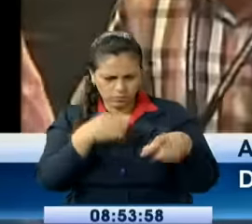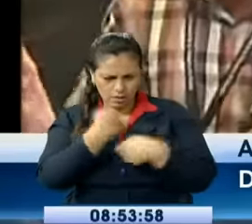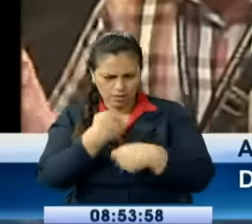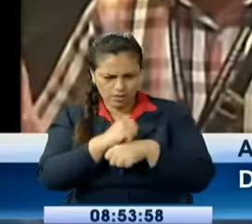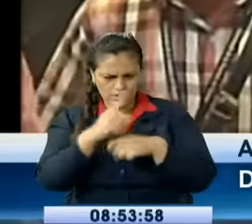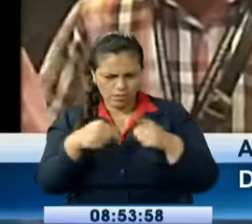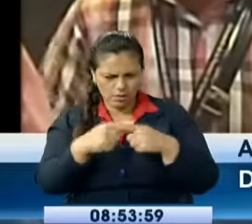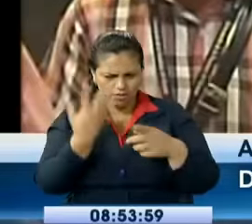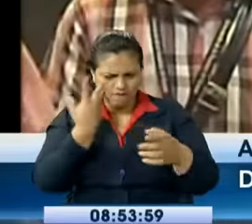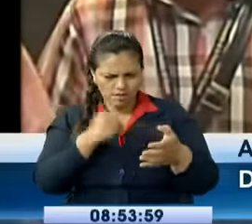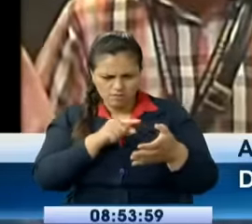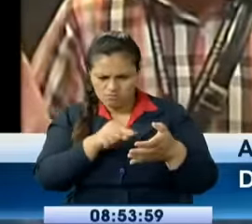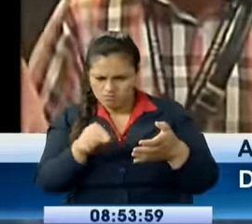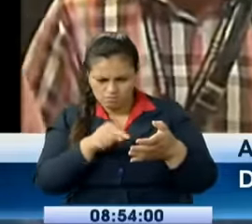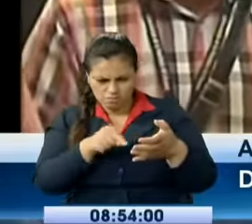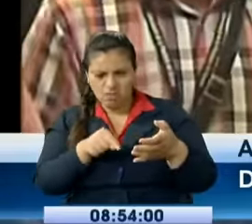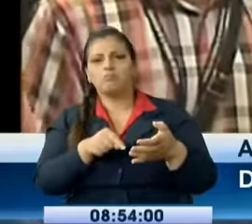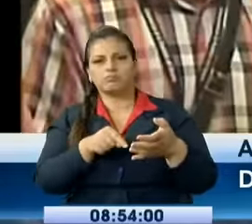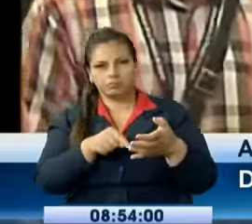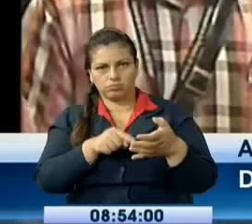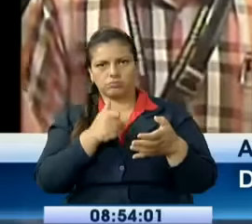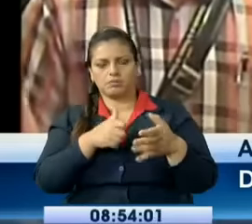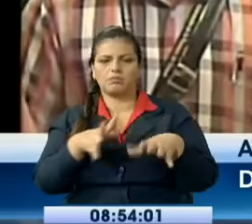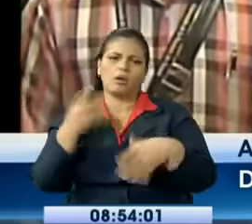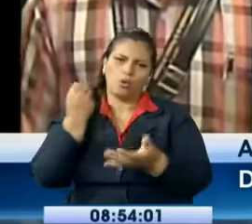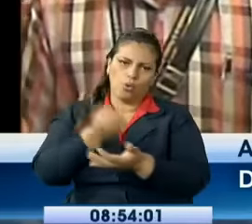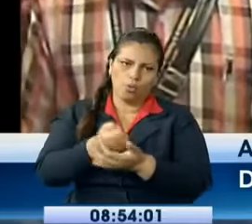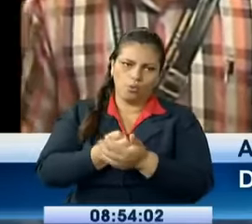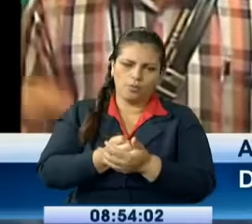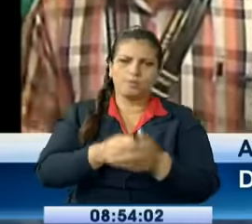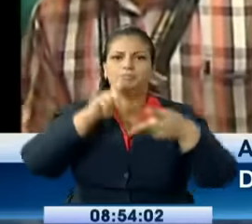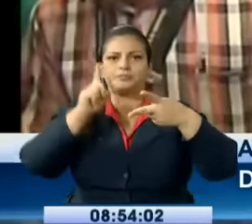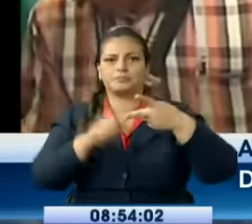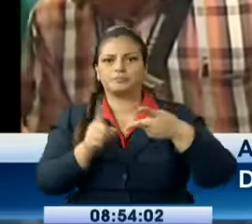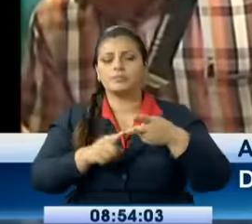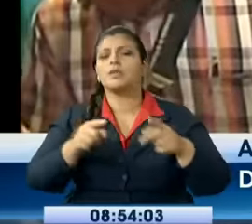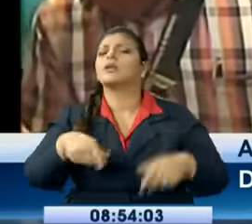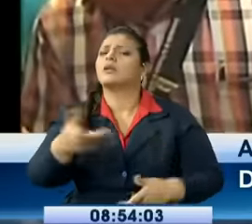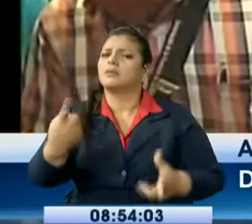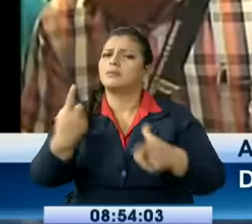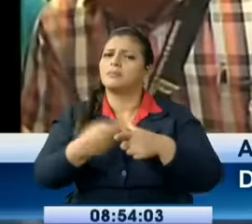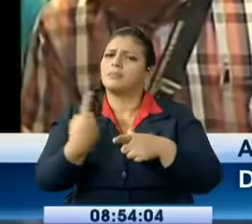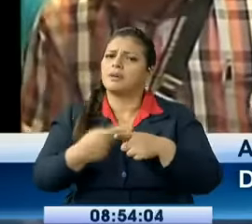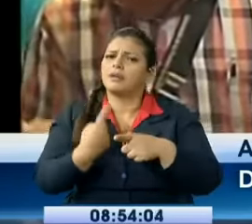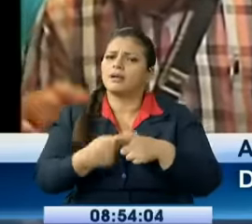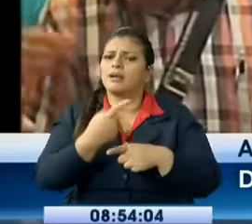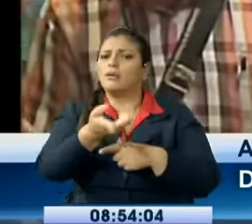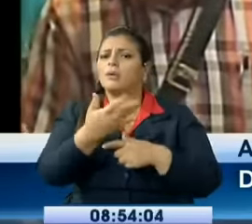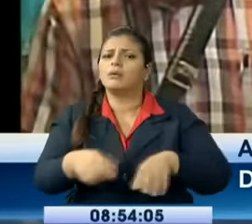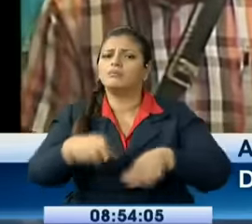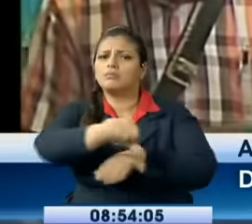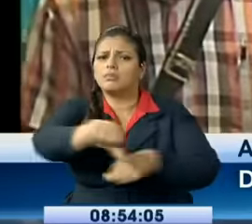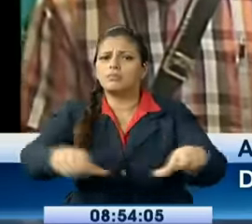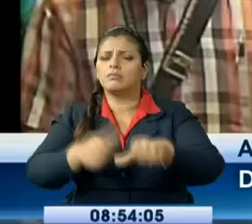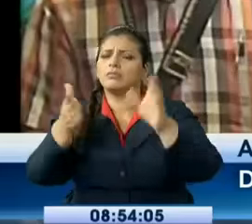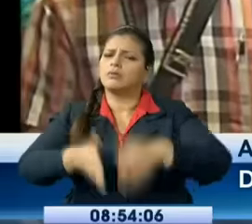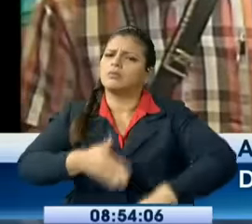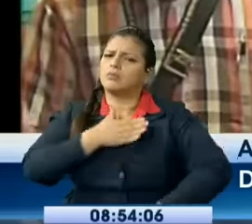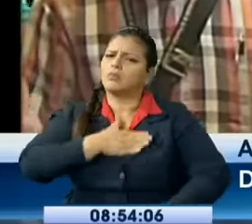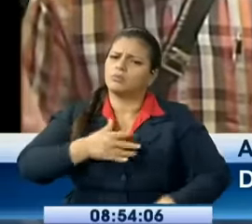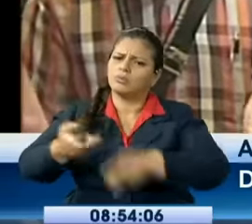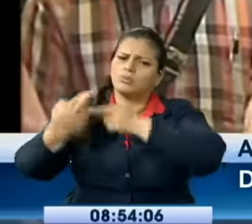a los administradores, al control de los mercados municipales, para que también se haga otro tipo de control interno, para que no se